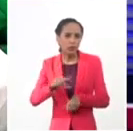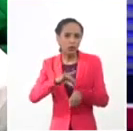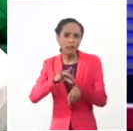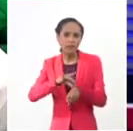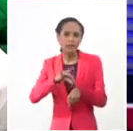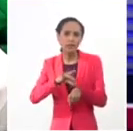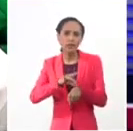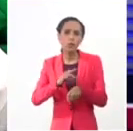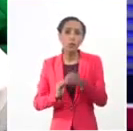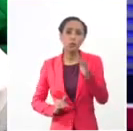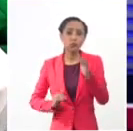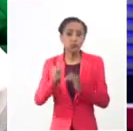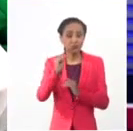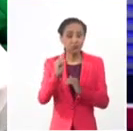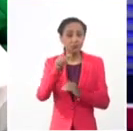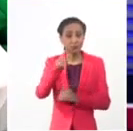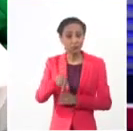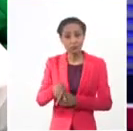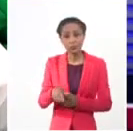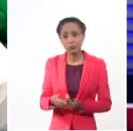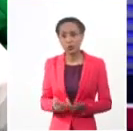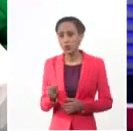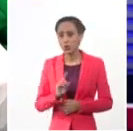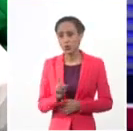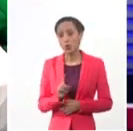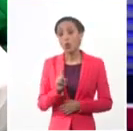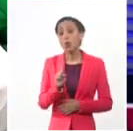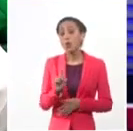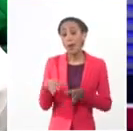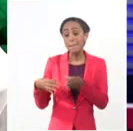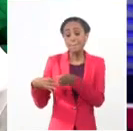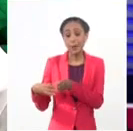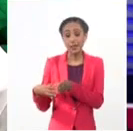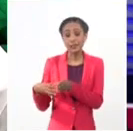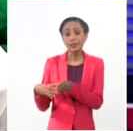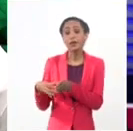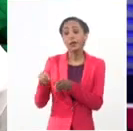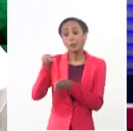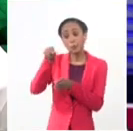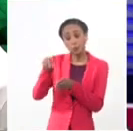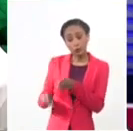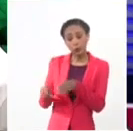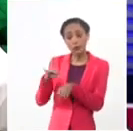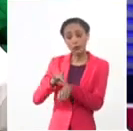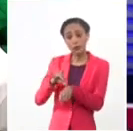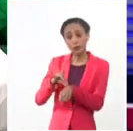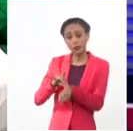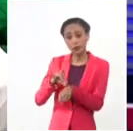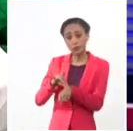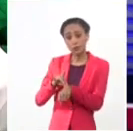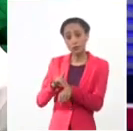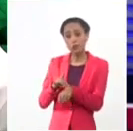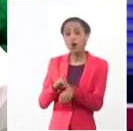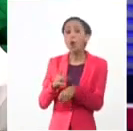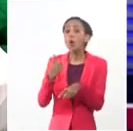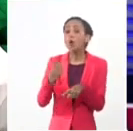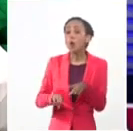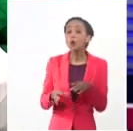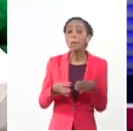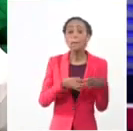en estos que se ven aquí. No, una parte es que tienen transmisión, Una parte es que algunos,